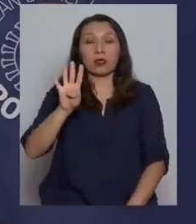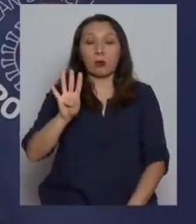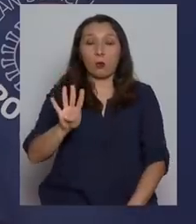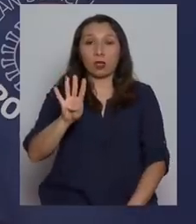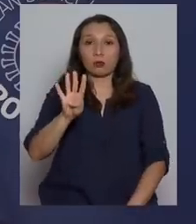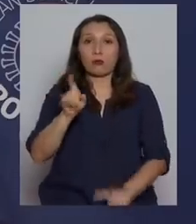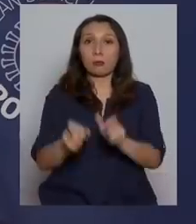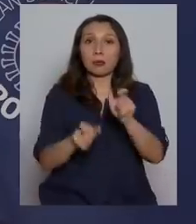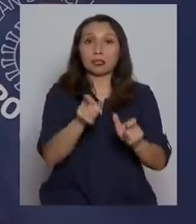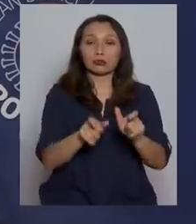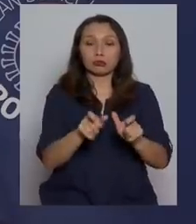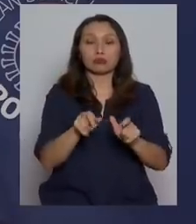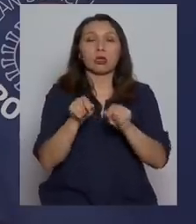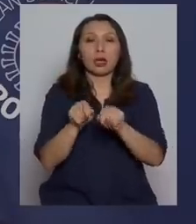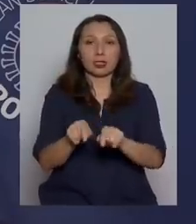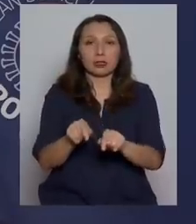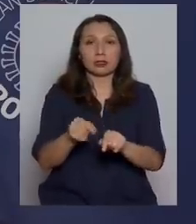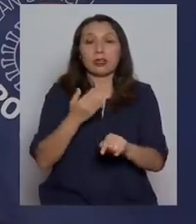41.654